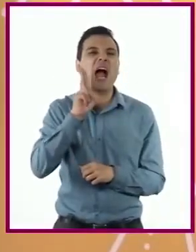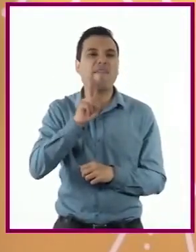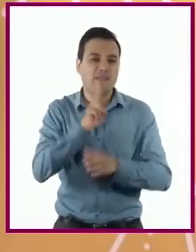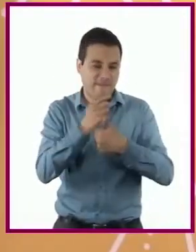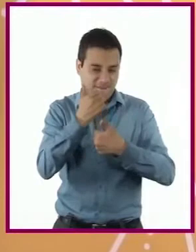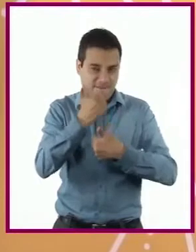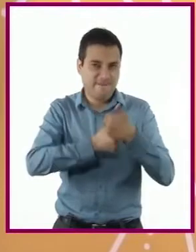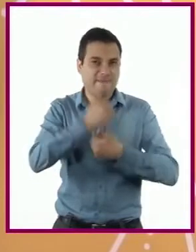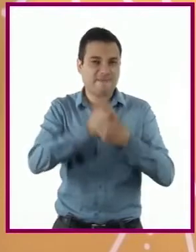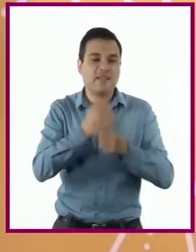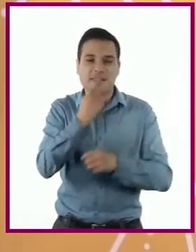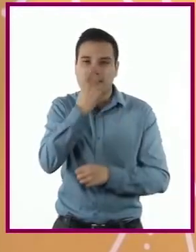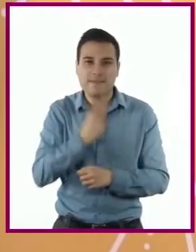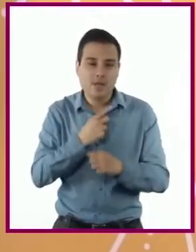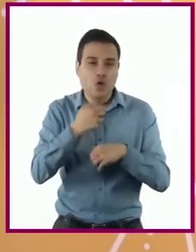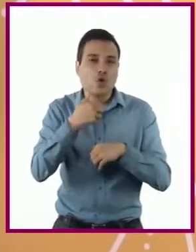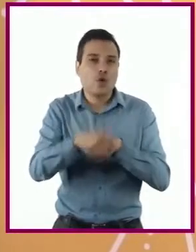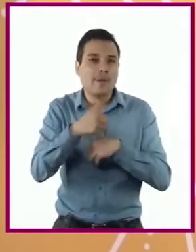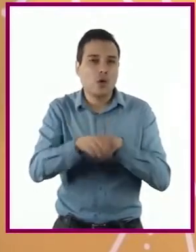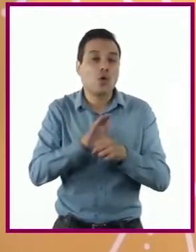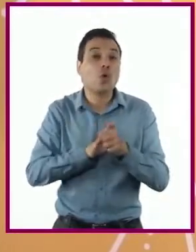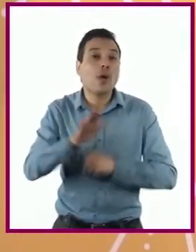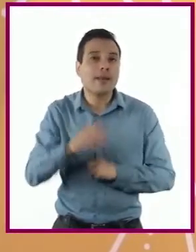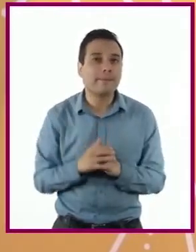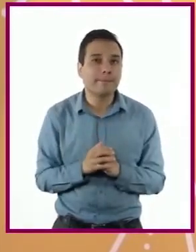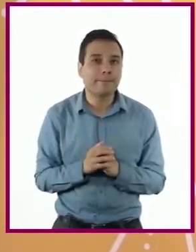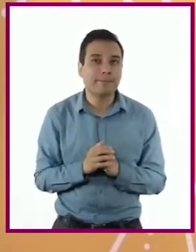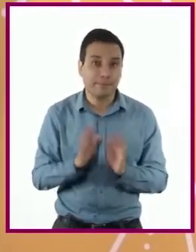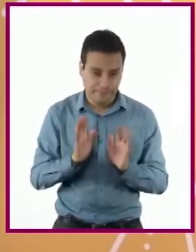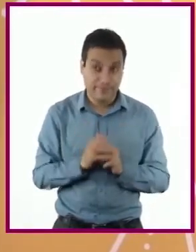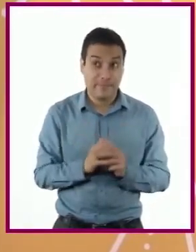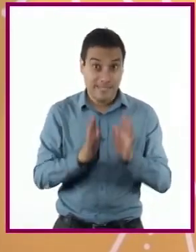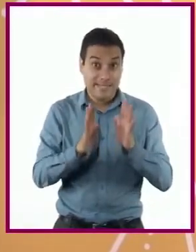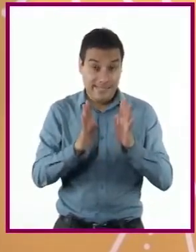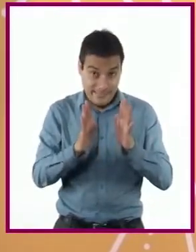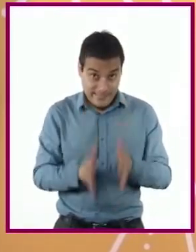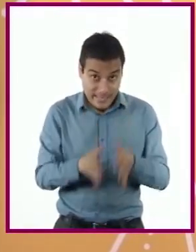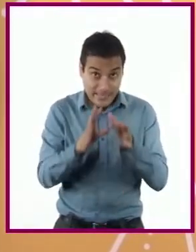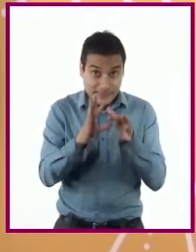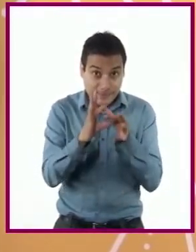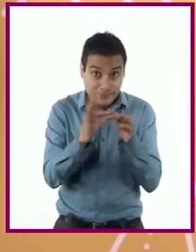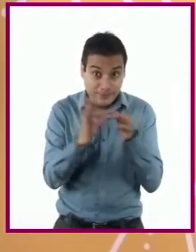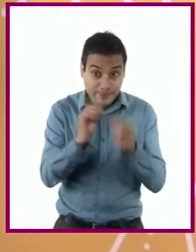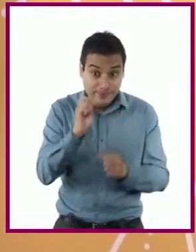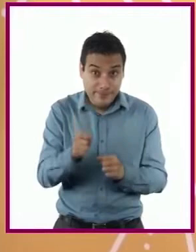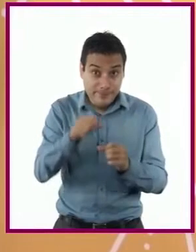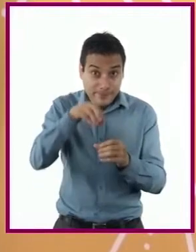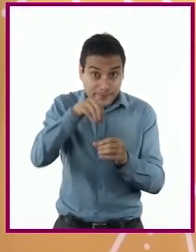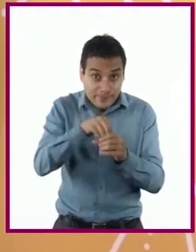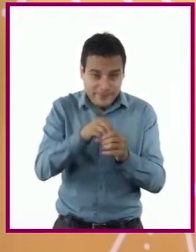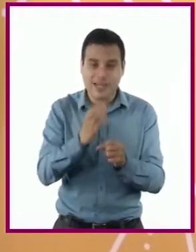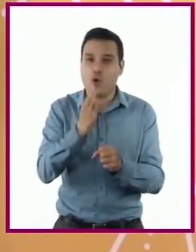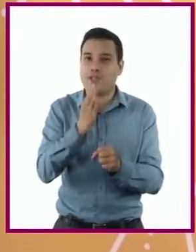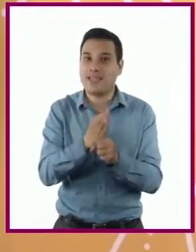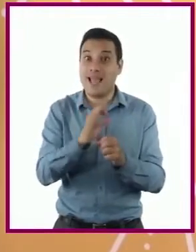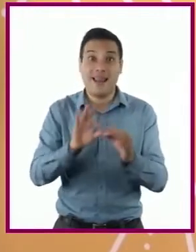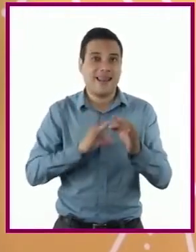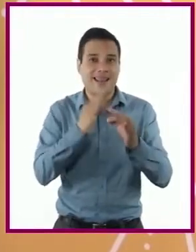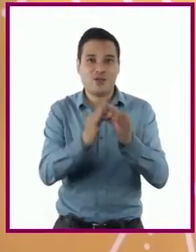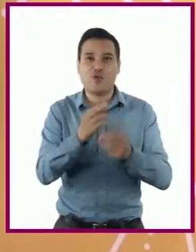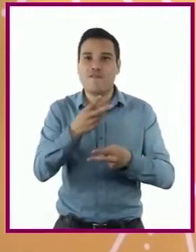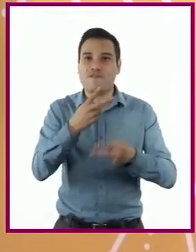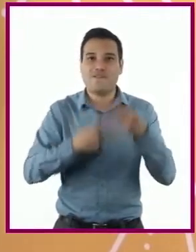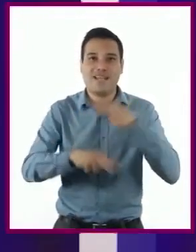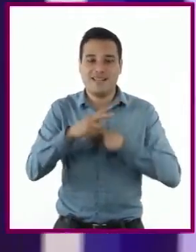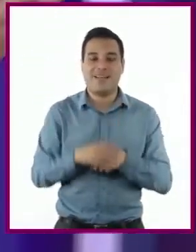los encuentren. Muy bien, ya que se aprendió sobre la encriptación, estamos listos para recibir al maestro